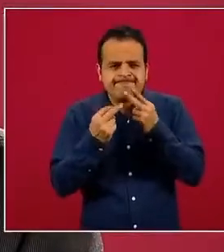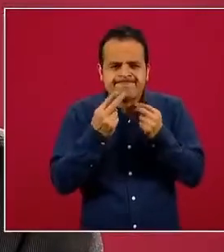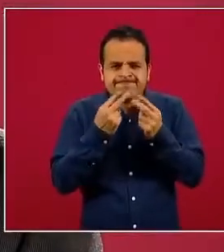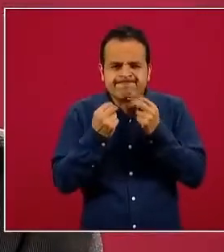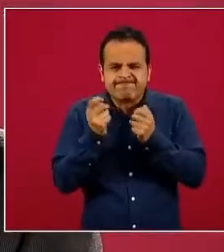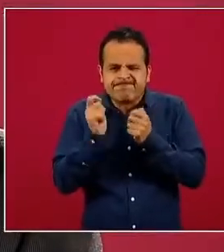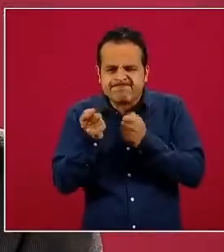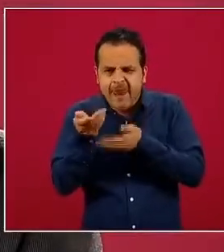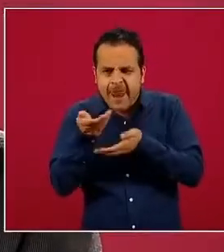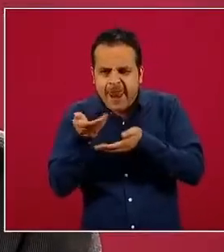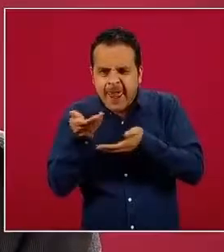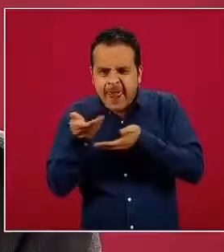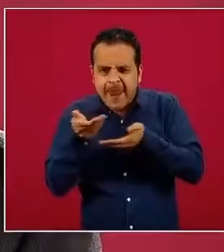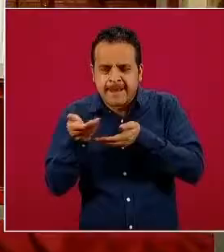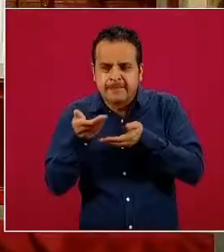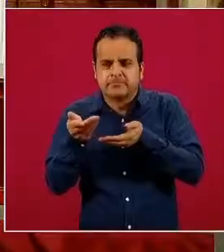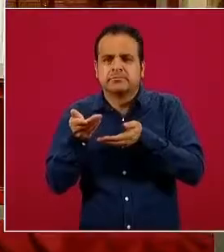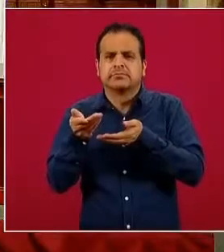ha considerado es la de